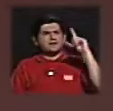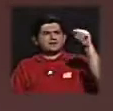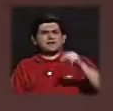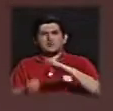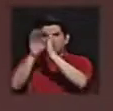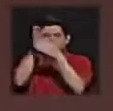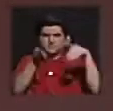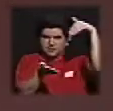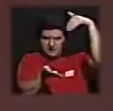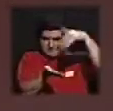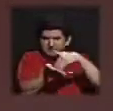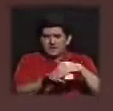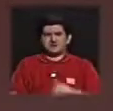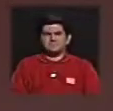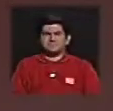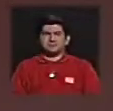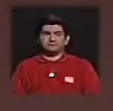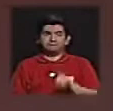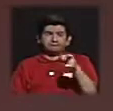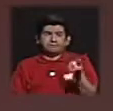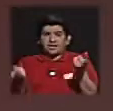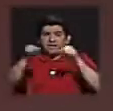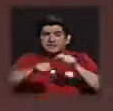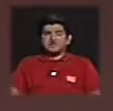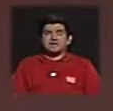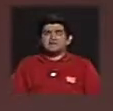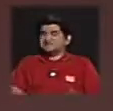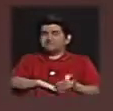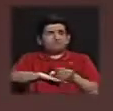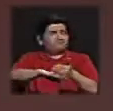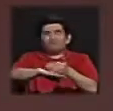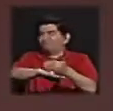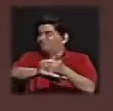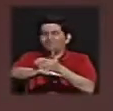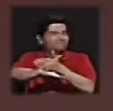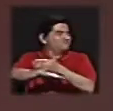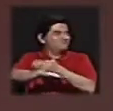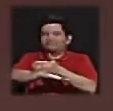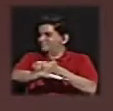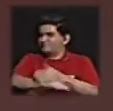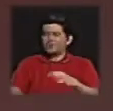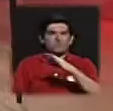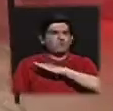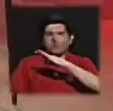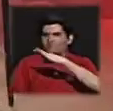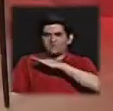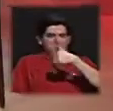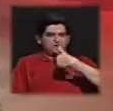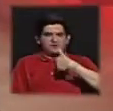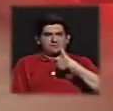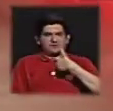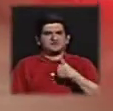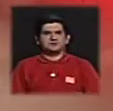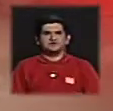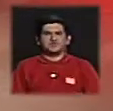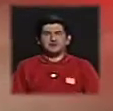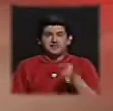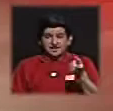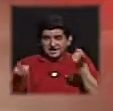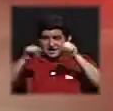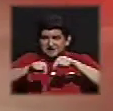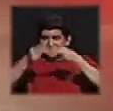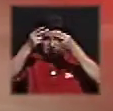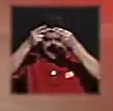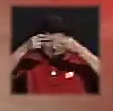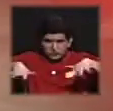central están creciendo poco y nada en materia de beneficio del Internet